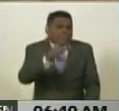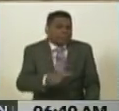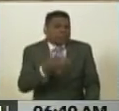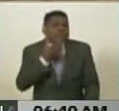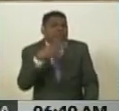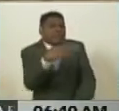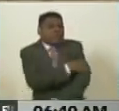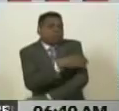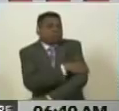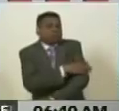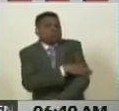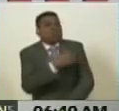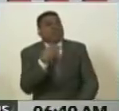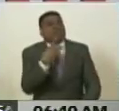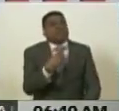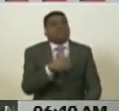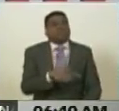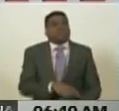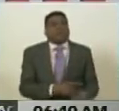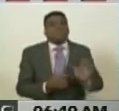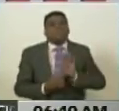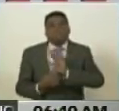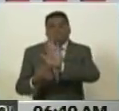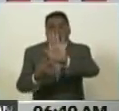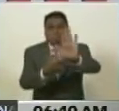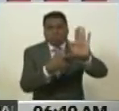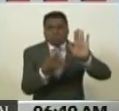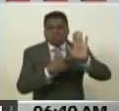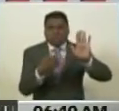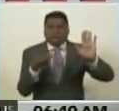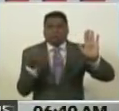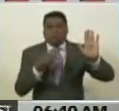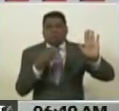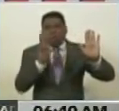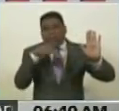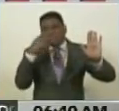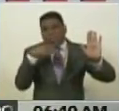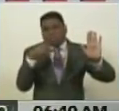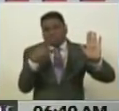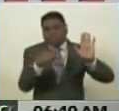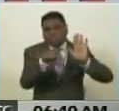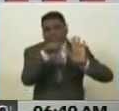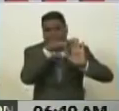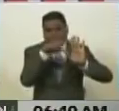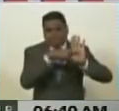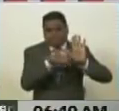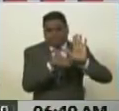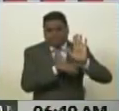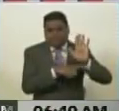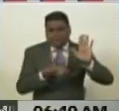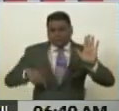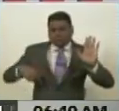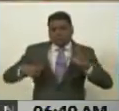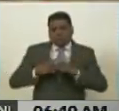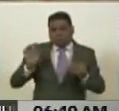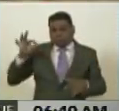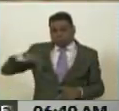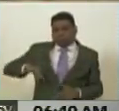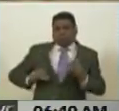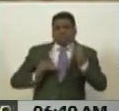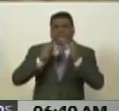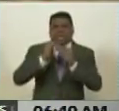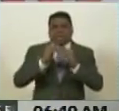el gráfico incontrovertiblemente demostrado cómo es que esta política de incrementos salariales en medio de una guerra económica